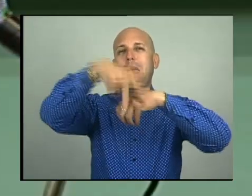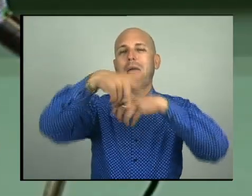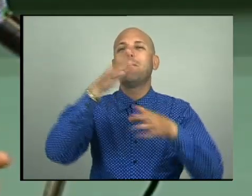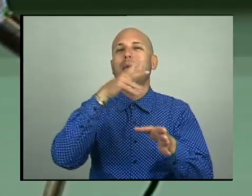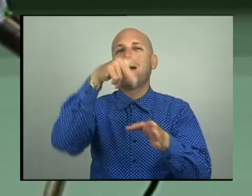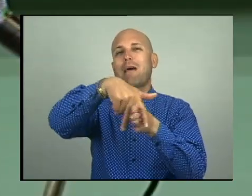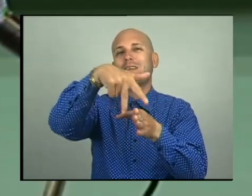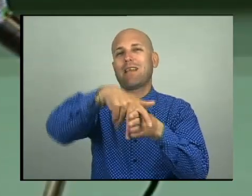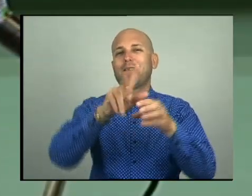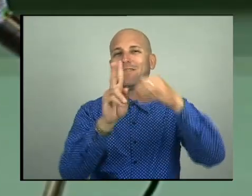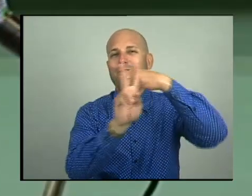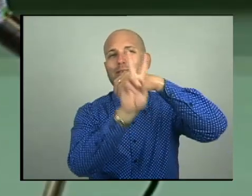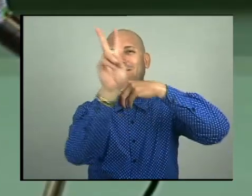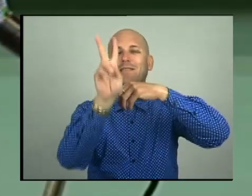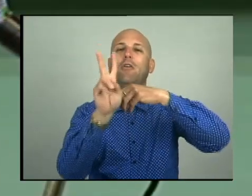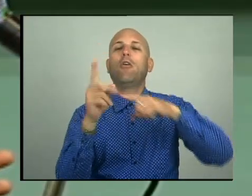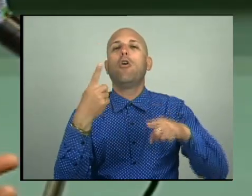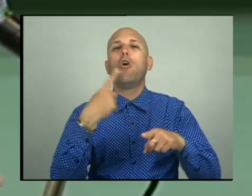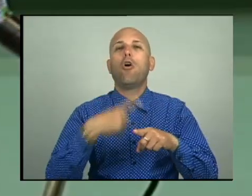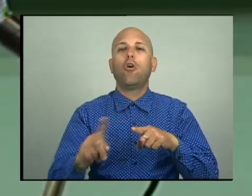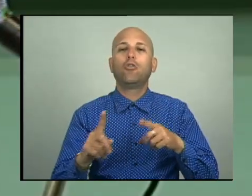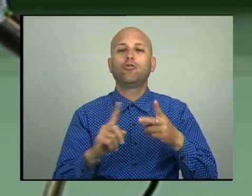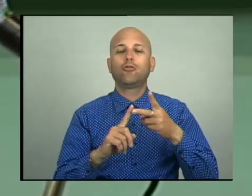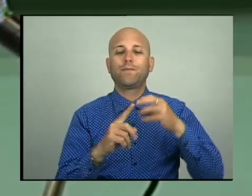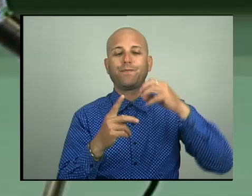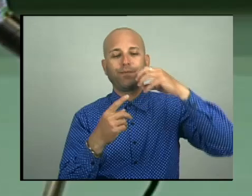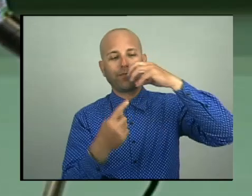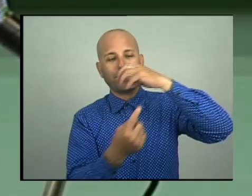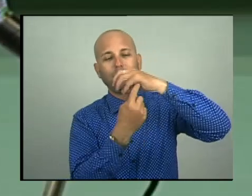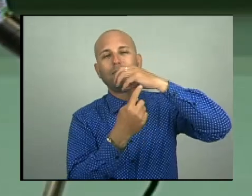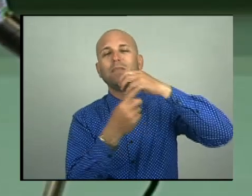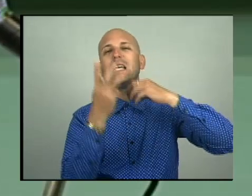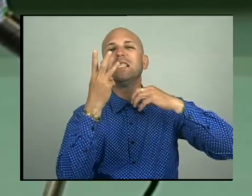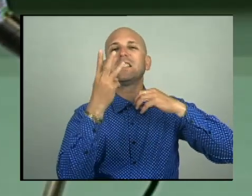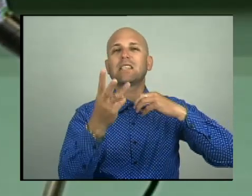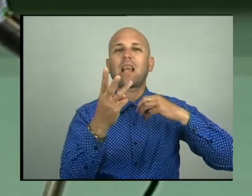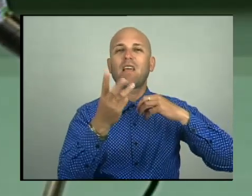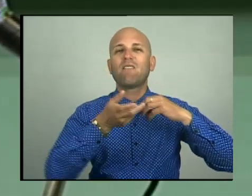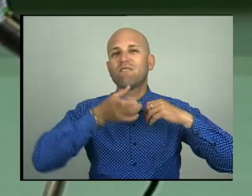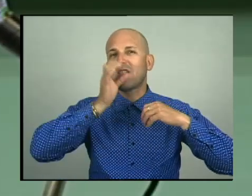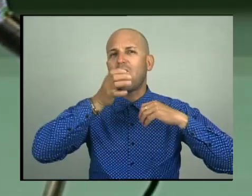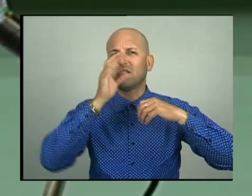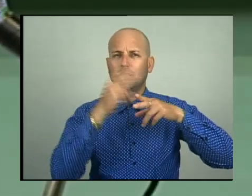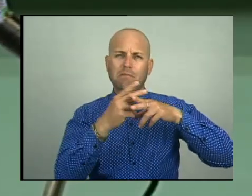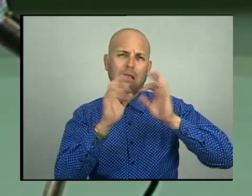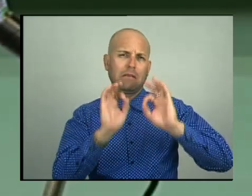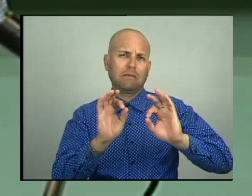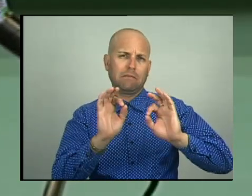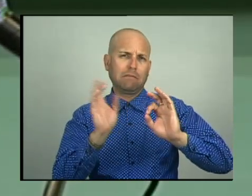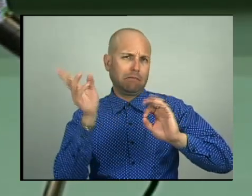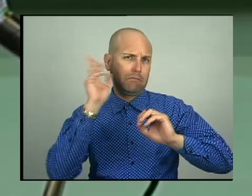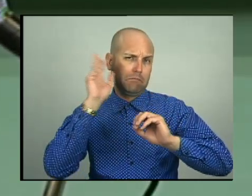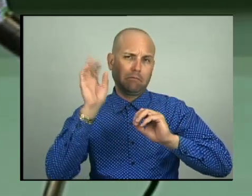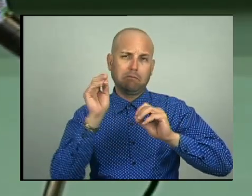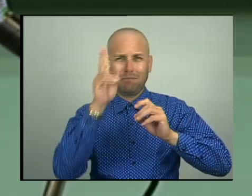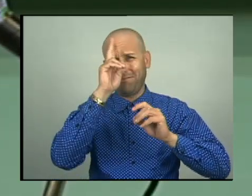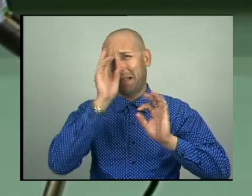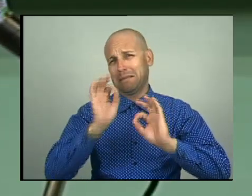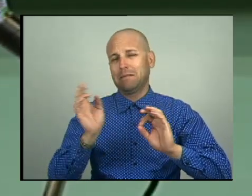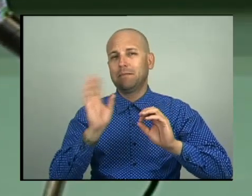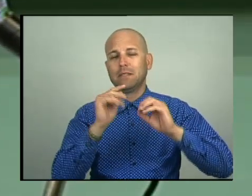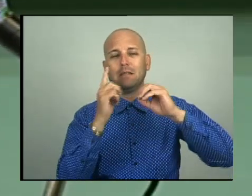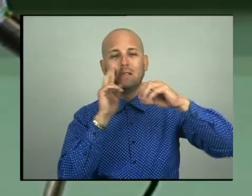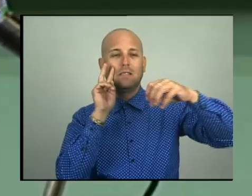Y hay un corte que es fundamental, que se llama corte de 3 vasos, que se hace en la embarazada, que normalmente uno ve la pulmonar, la